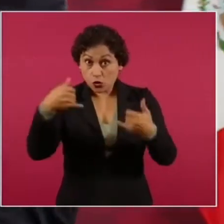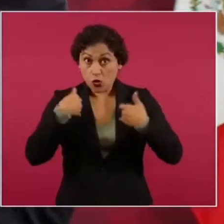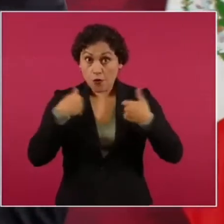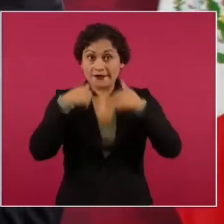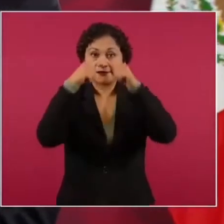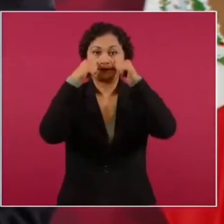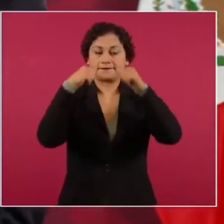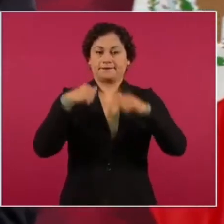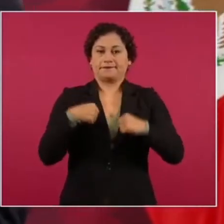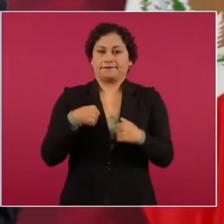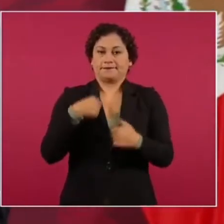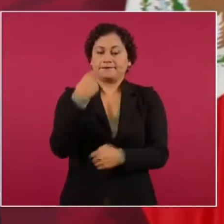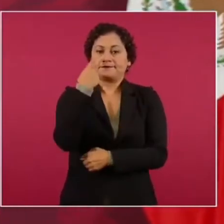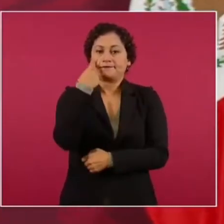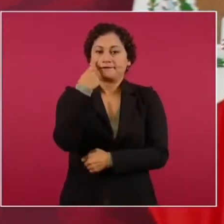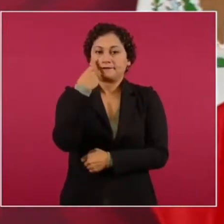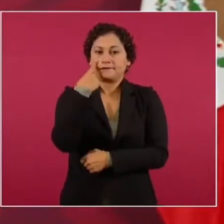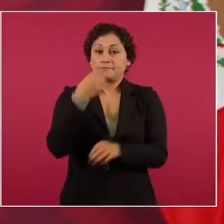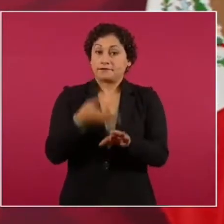fue